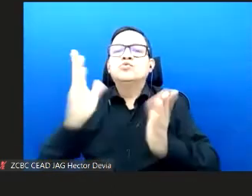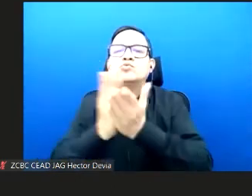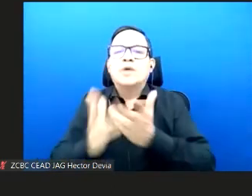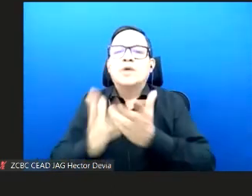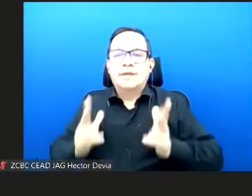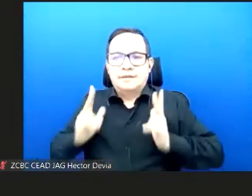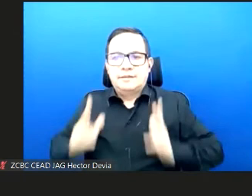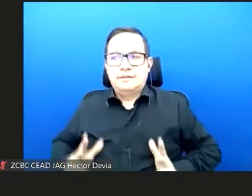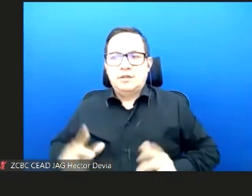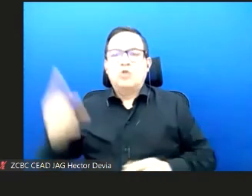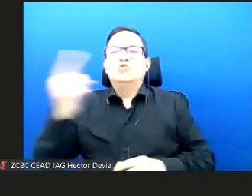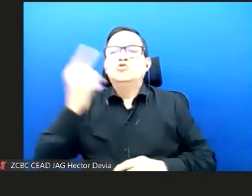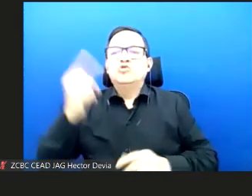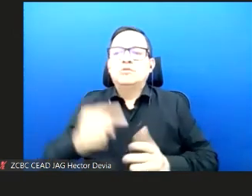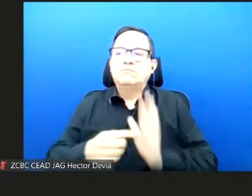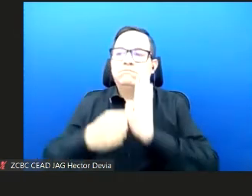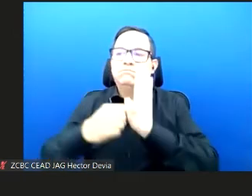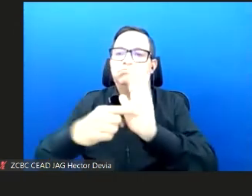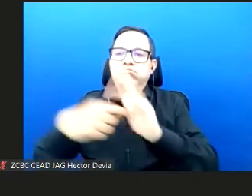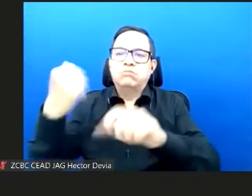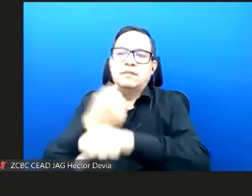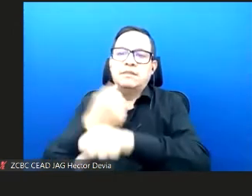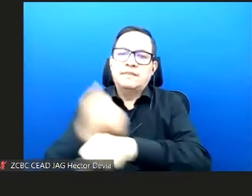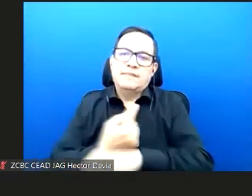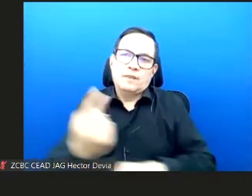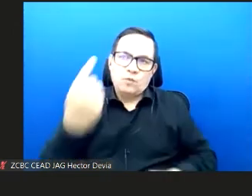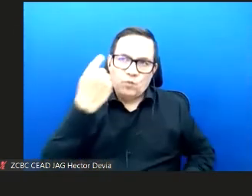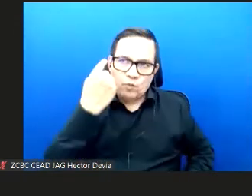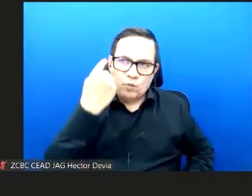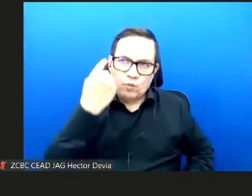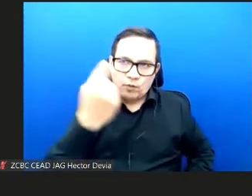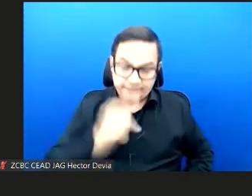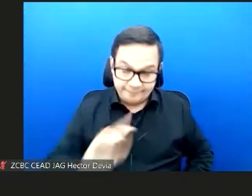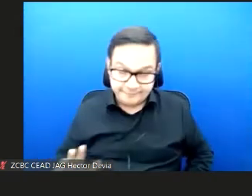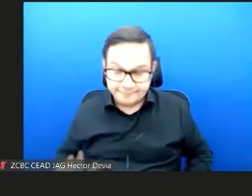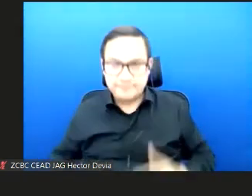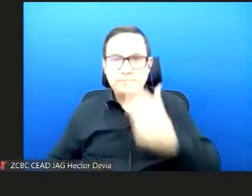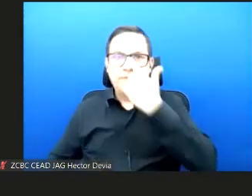solo presentaron la tarea 1. ¿Listo?